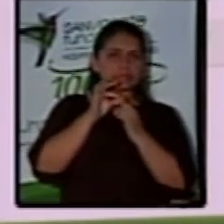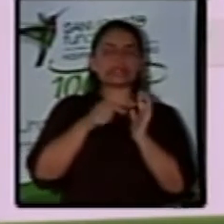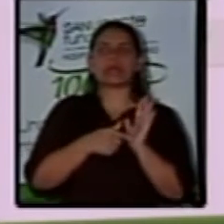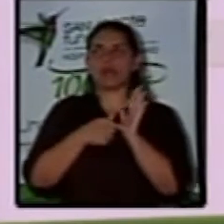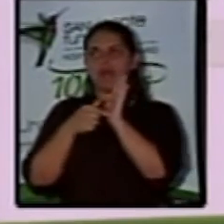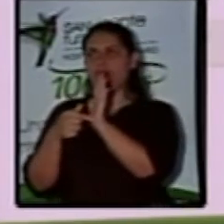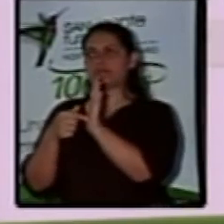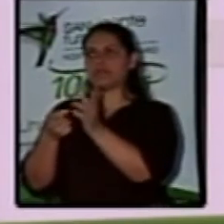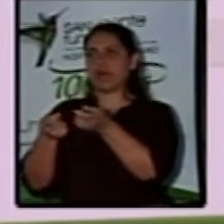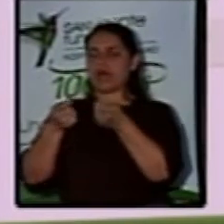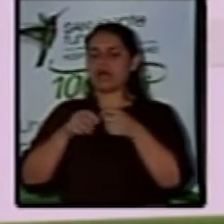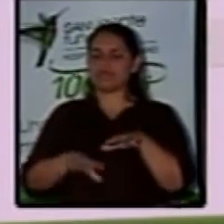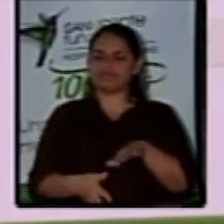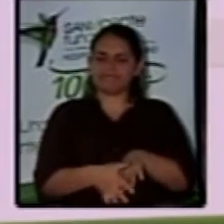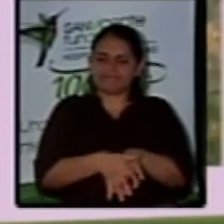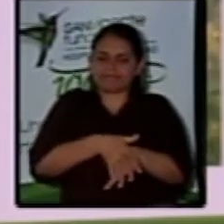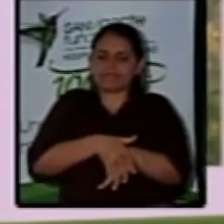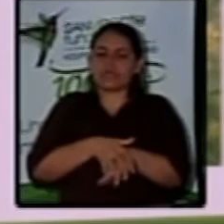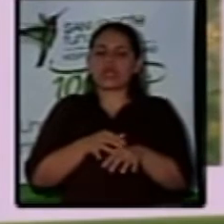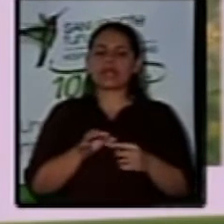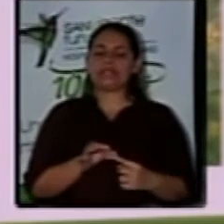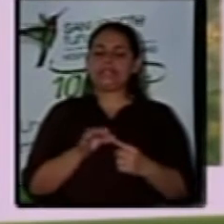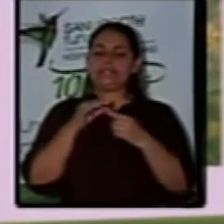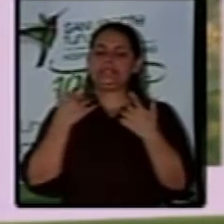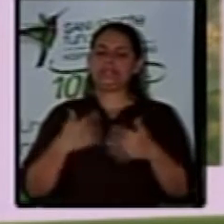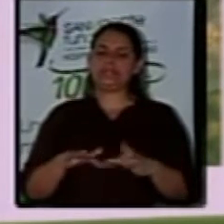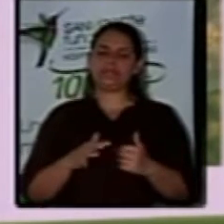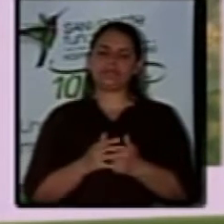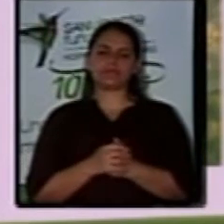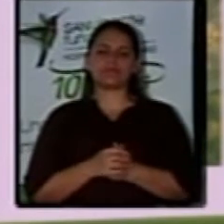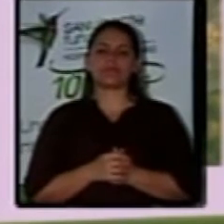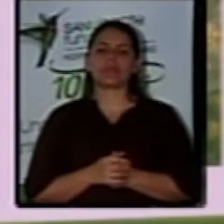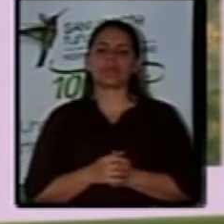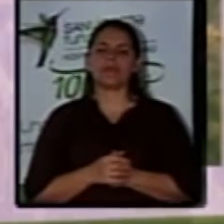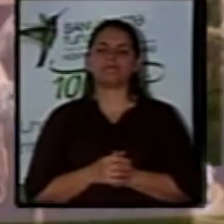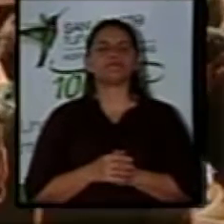ya son compresiones muy altas.